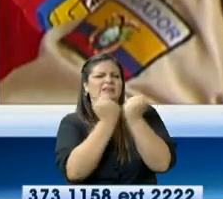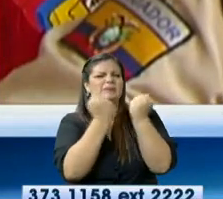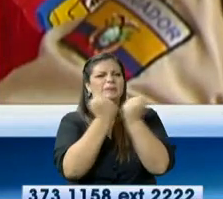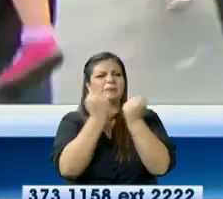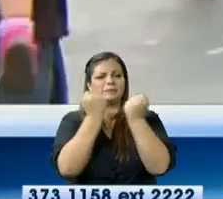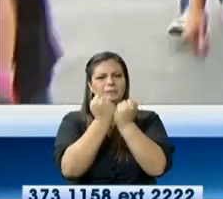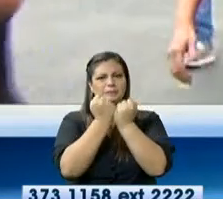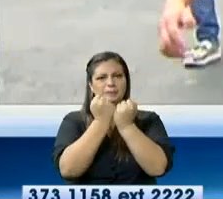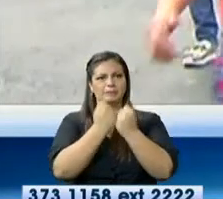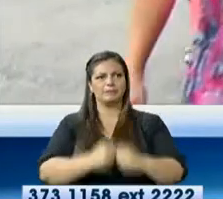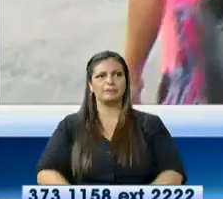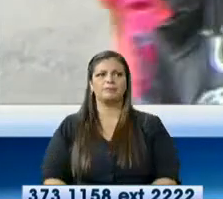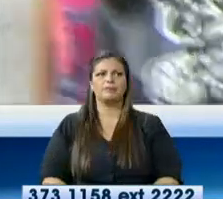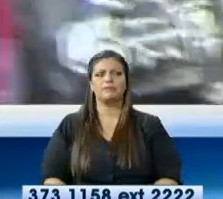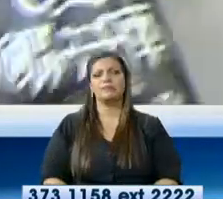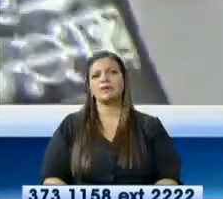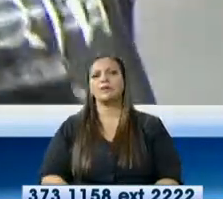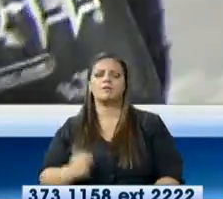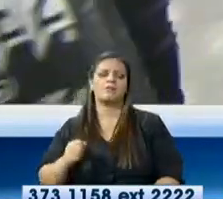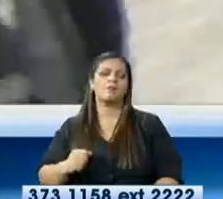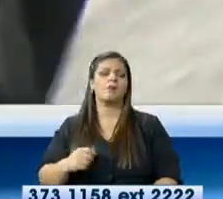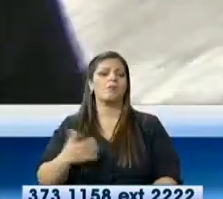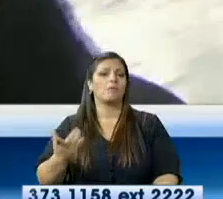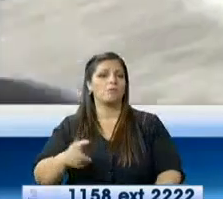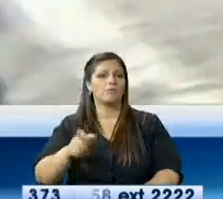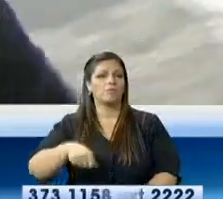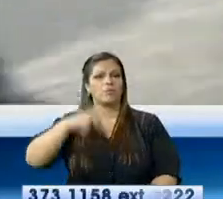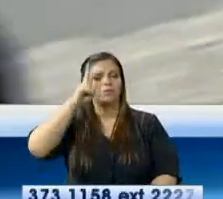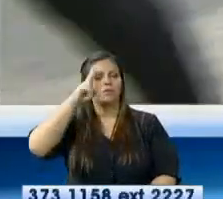parte comercial, cualquier empujón que